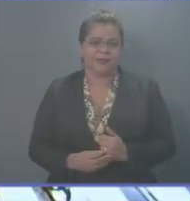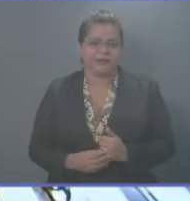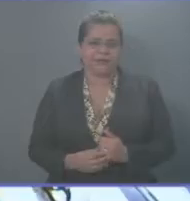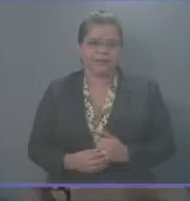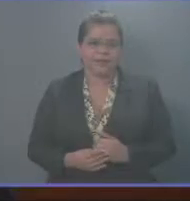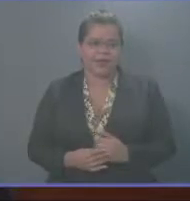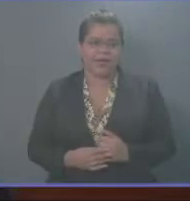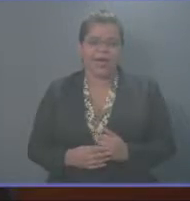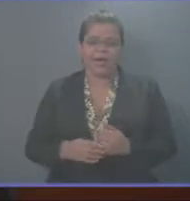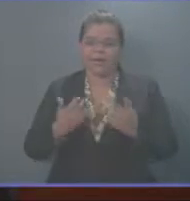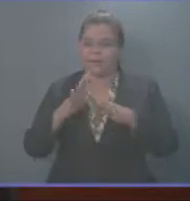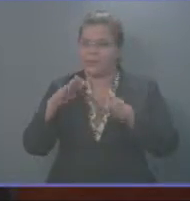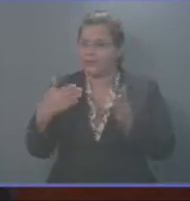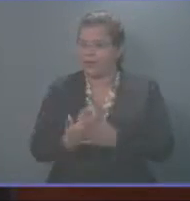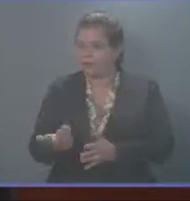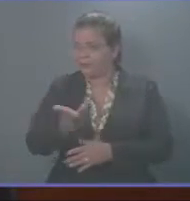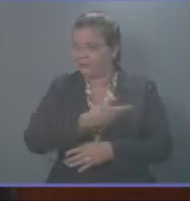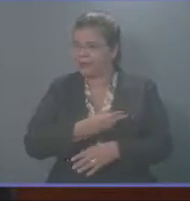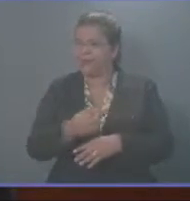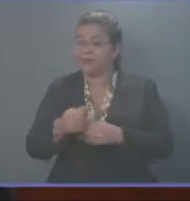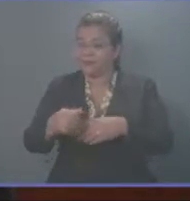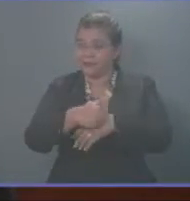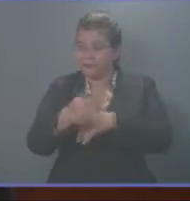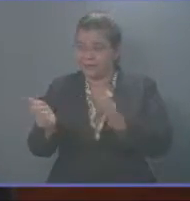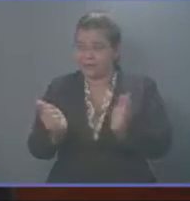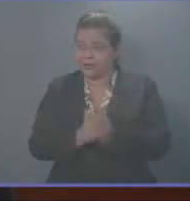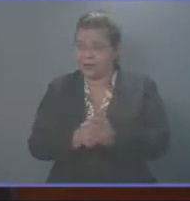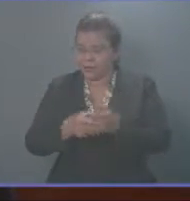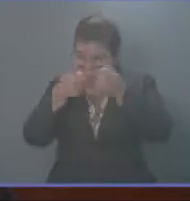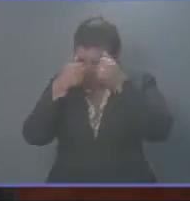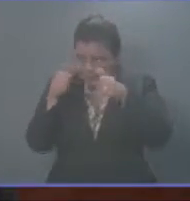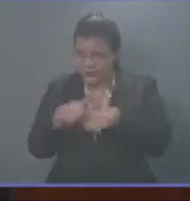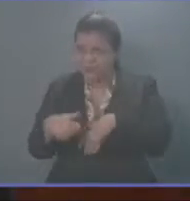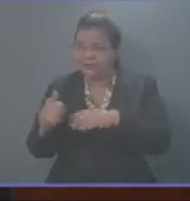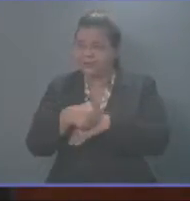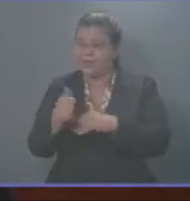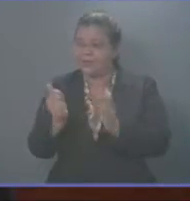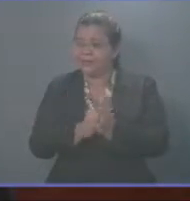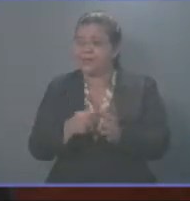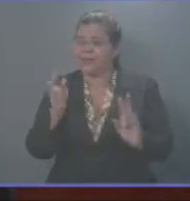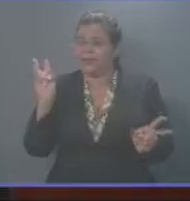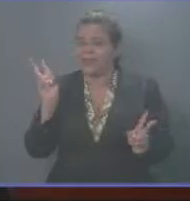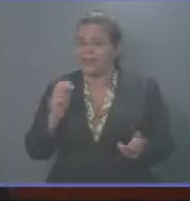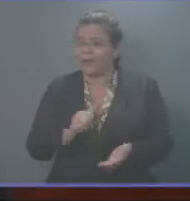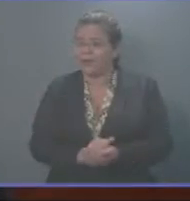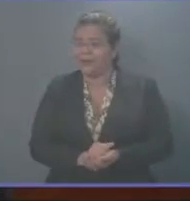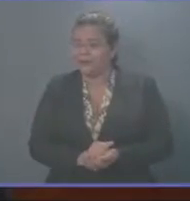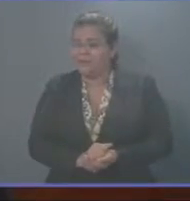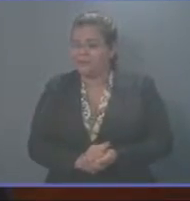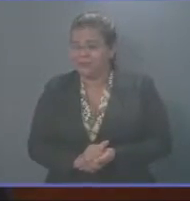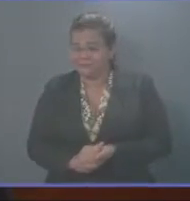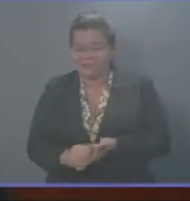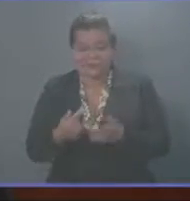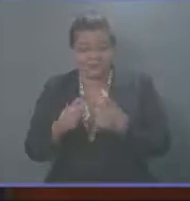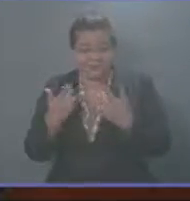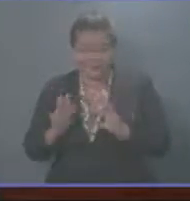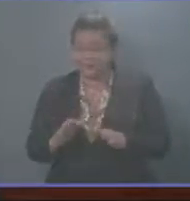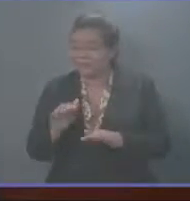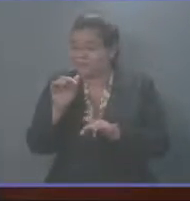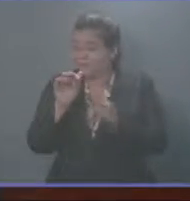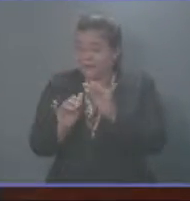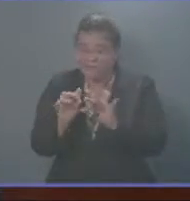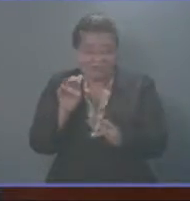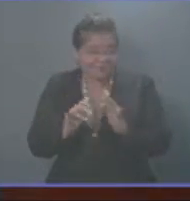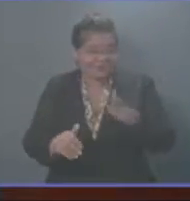Comisión de Hacienda y Especial del Presupuesto, Palacio Legislativo, San Salvador, 30 de septiembre de 2019. Señores secretarios